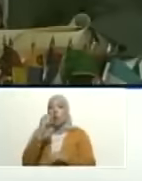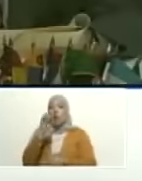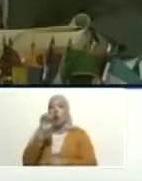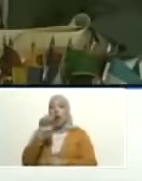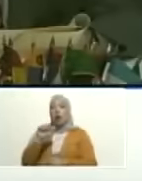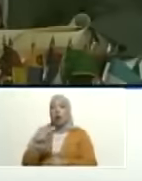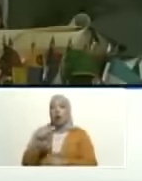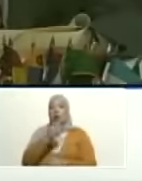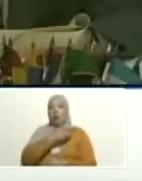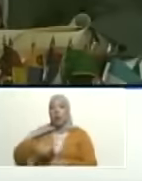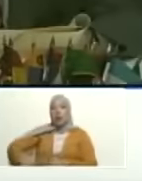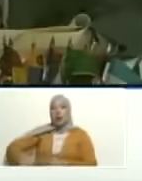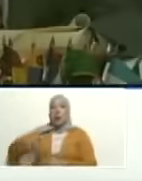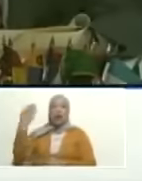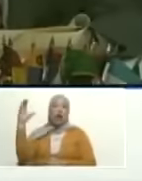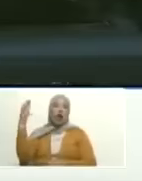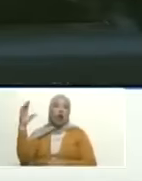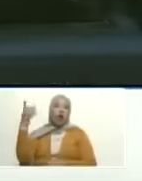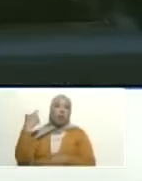Colombia, César Gaviria.